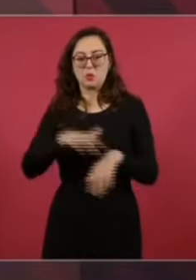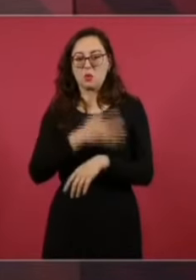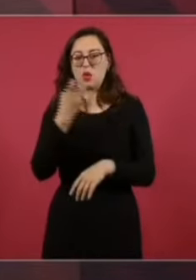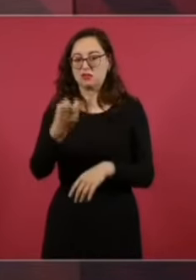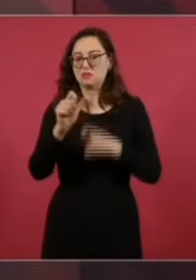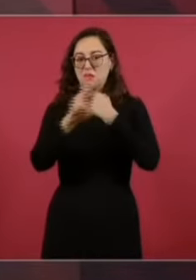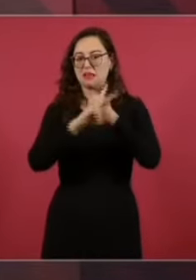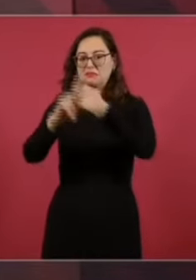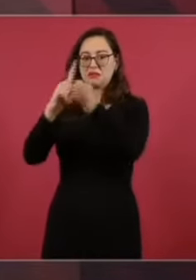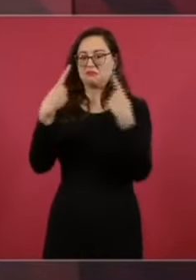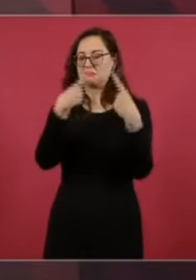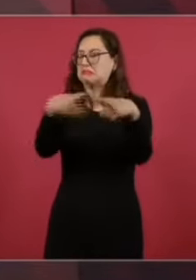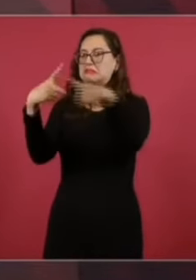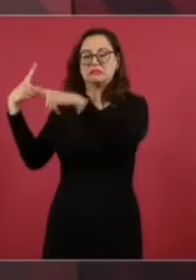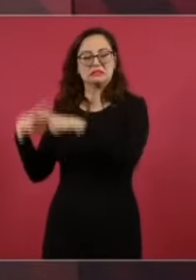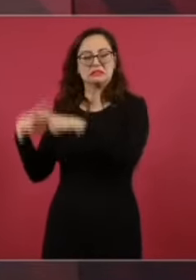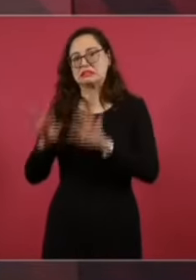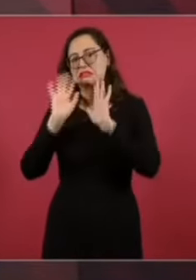credibilidad.